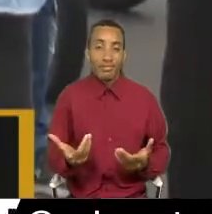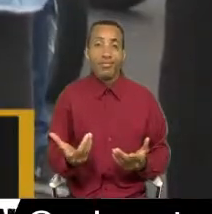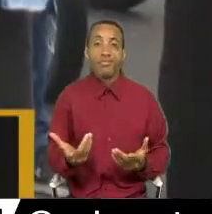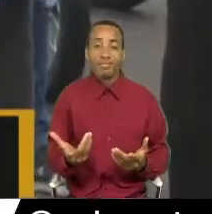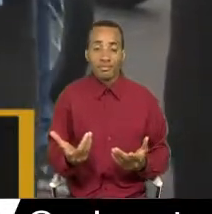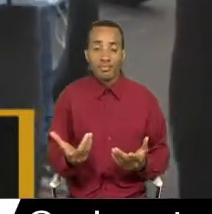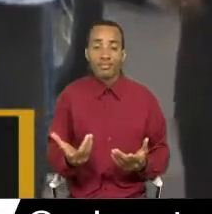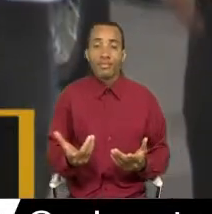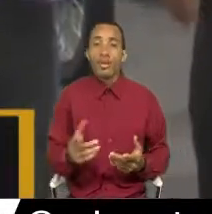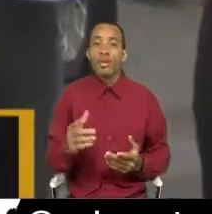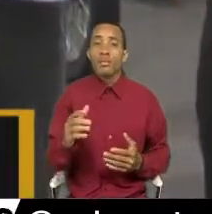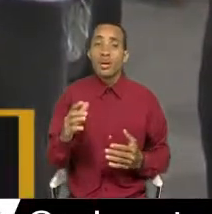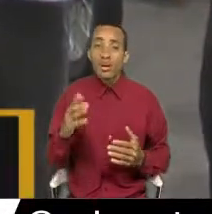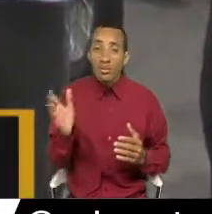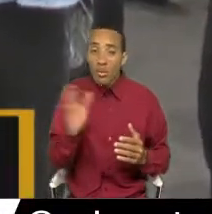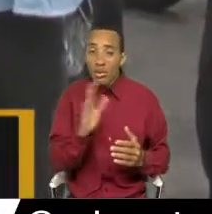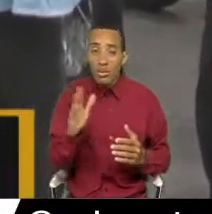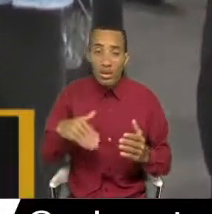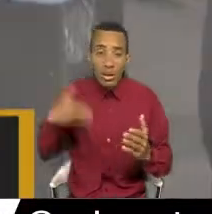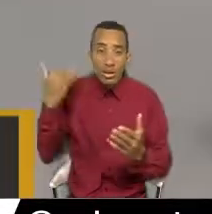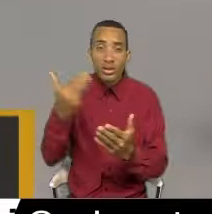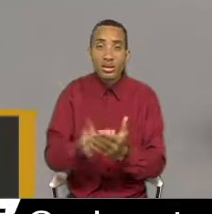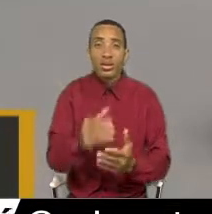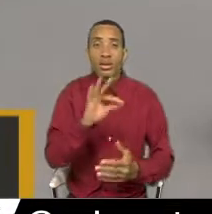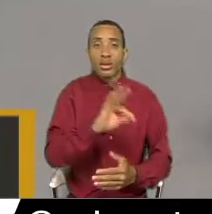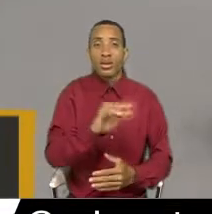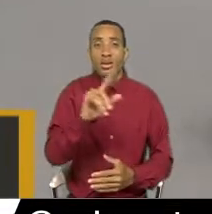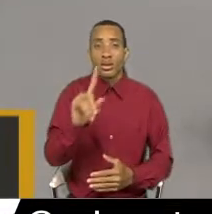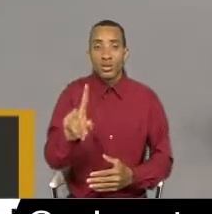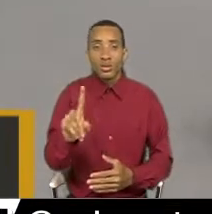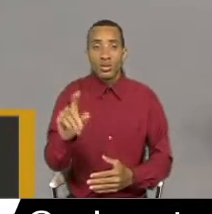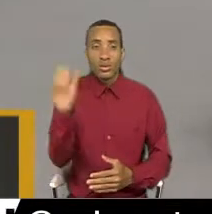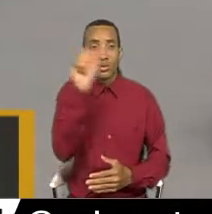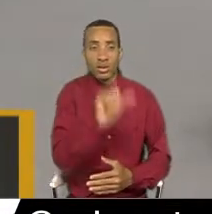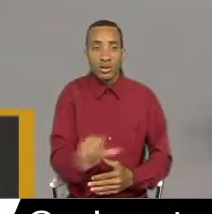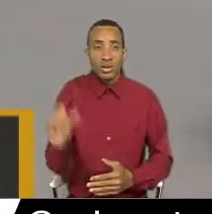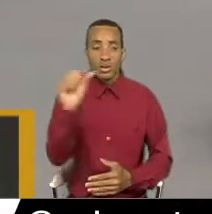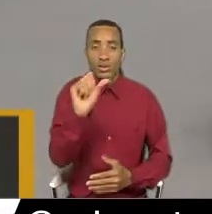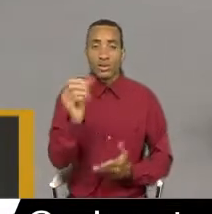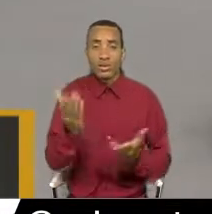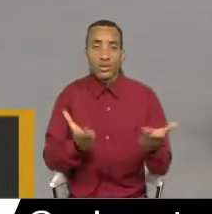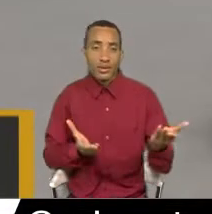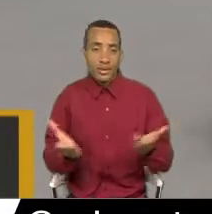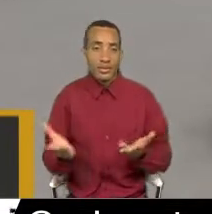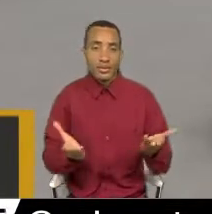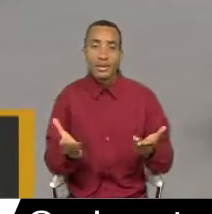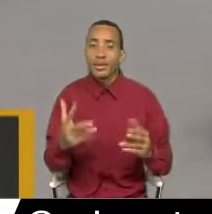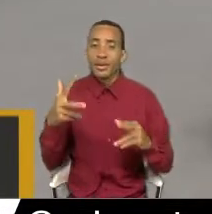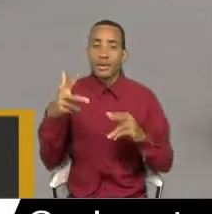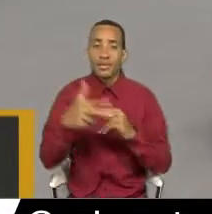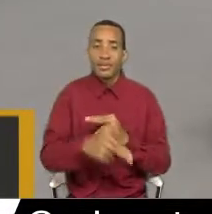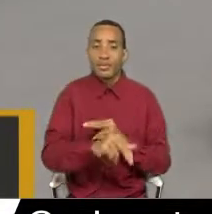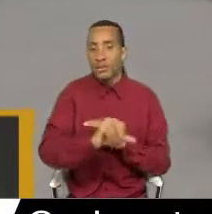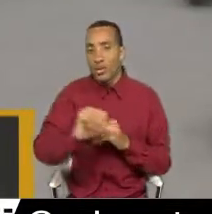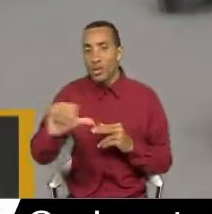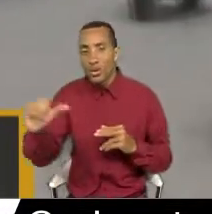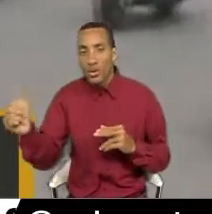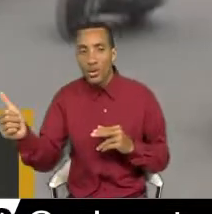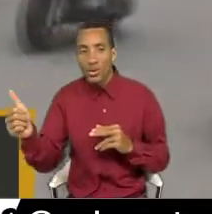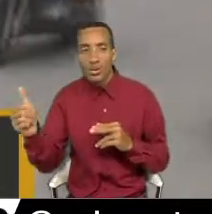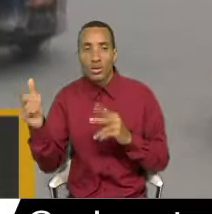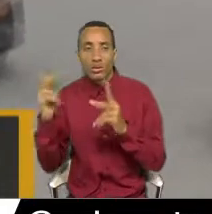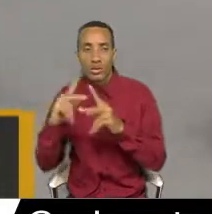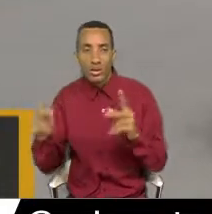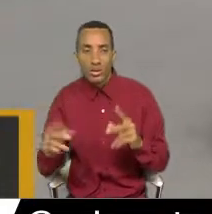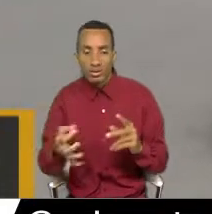Efectivamente, hasta el 31 de agosto tuvimos servicios por cuenta de un tercero, no del